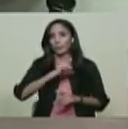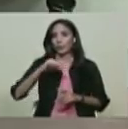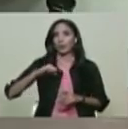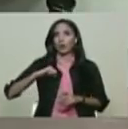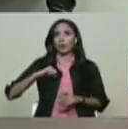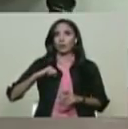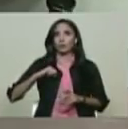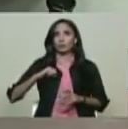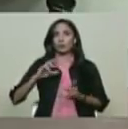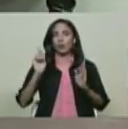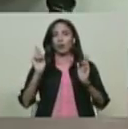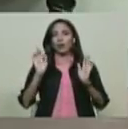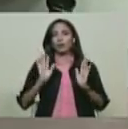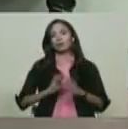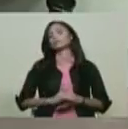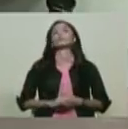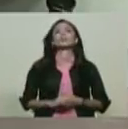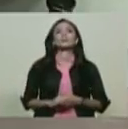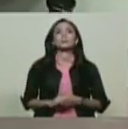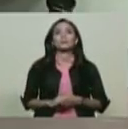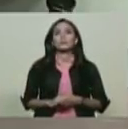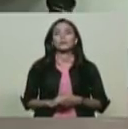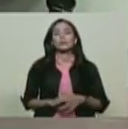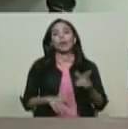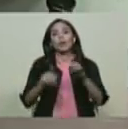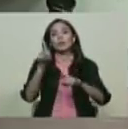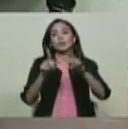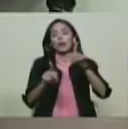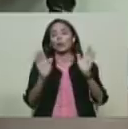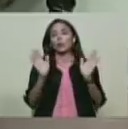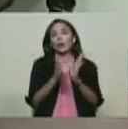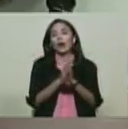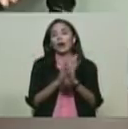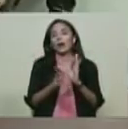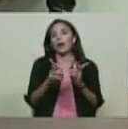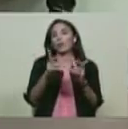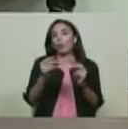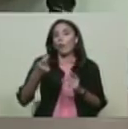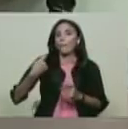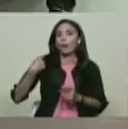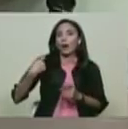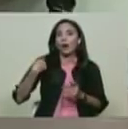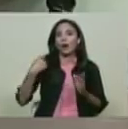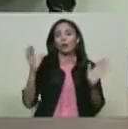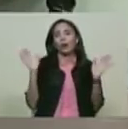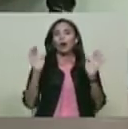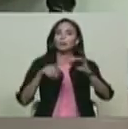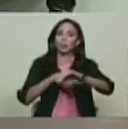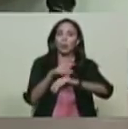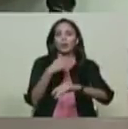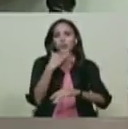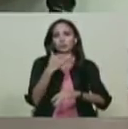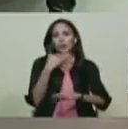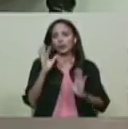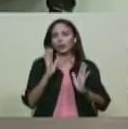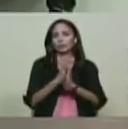año. Si todavía hay algún sector que no haya cobrado, bueno, es cuestión de horas que va a cobrar.